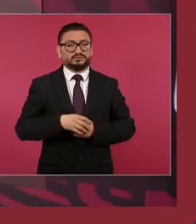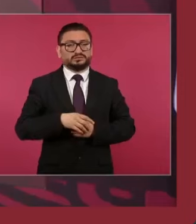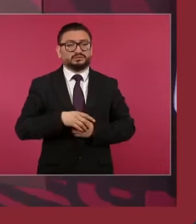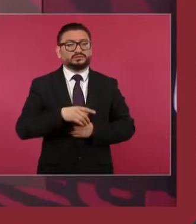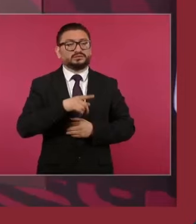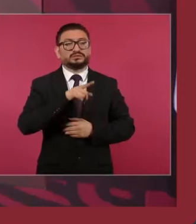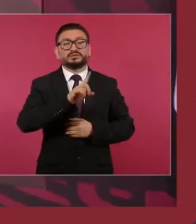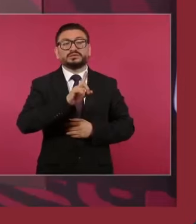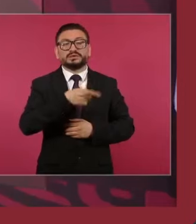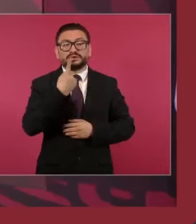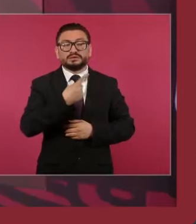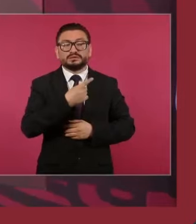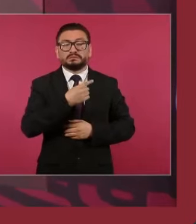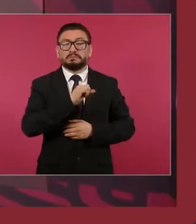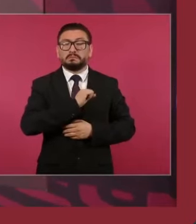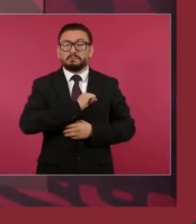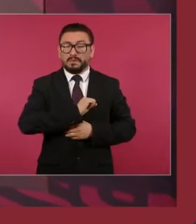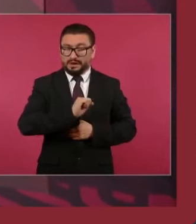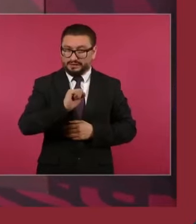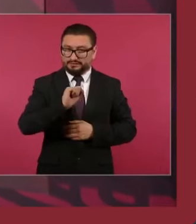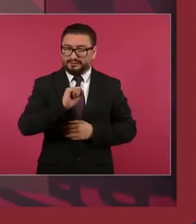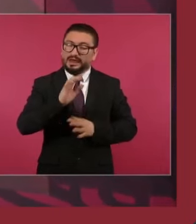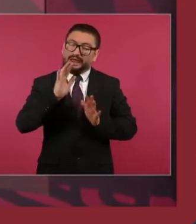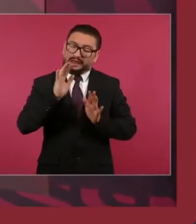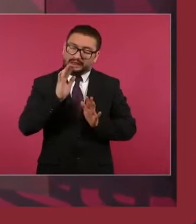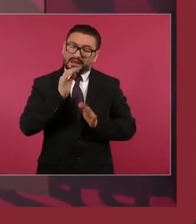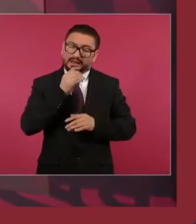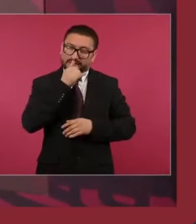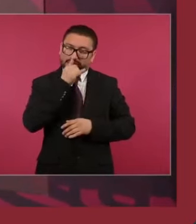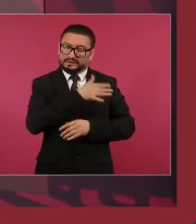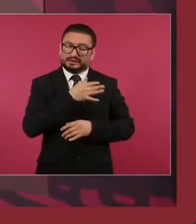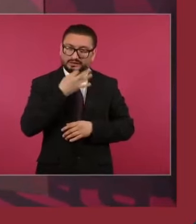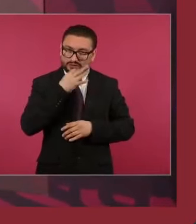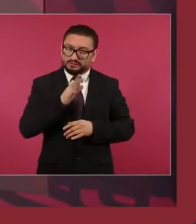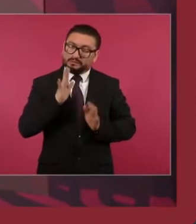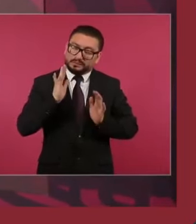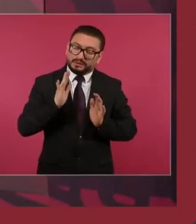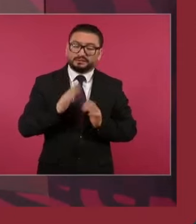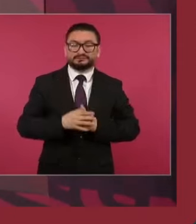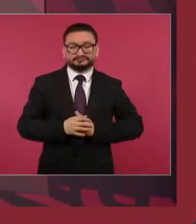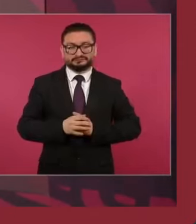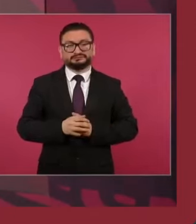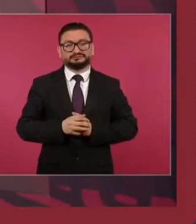malvado. Le dijo algo más duro,